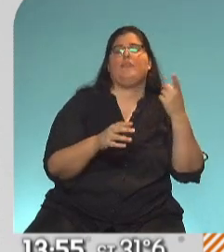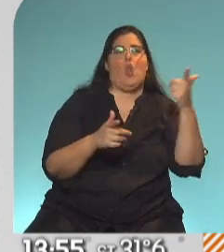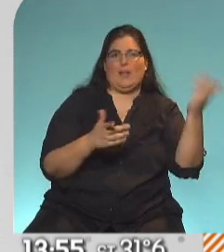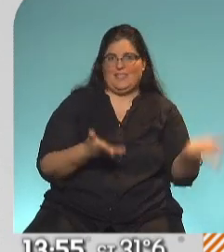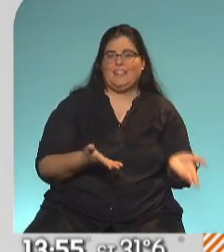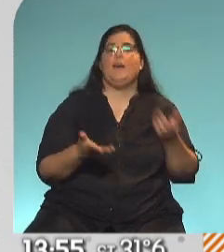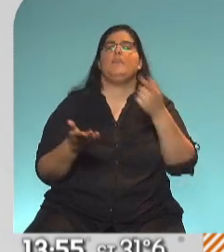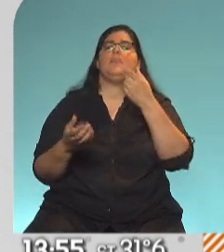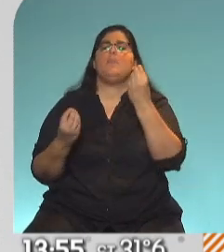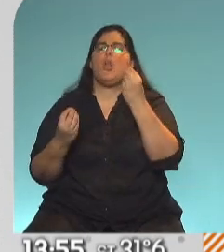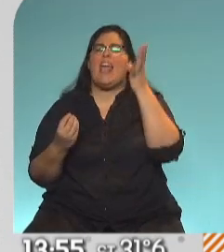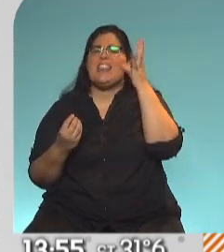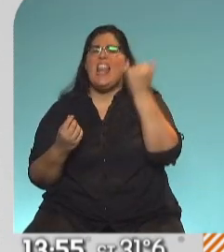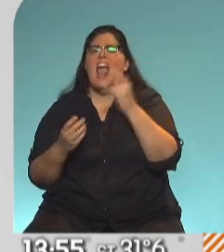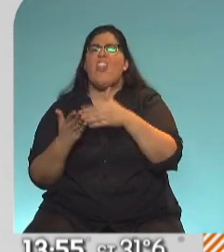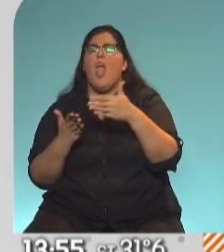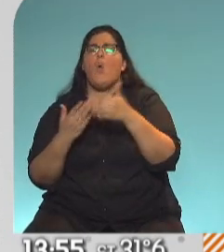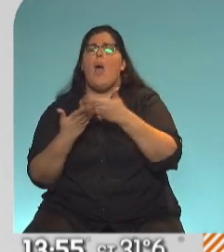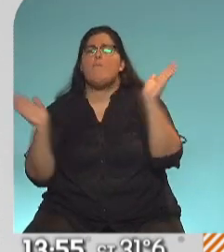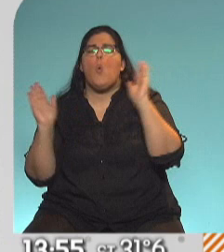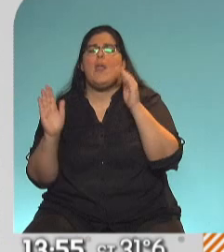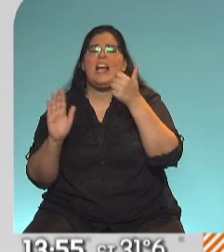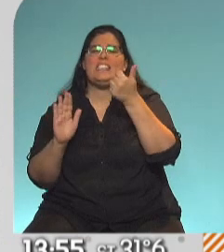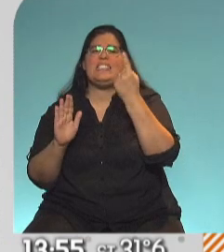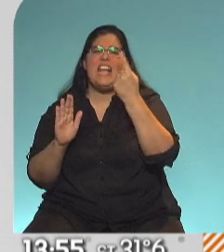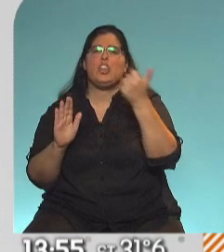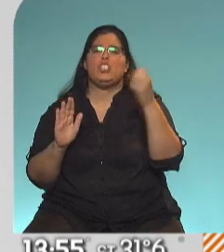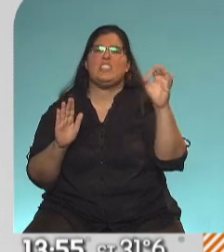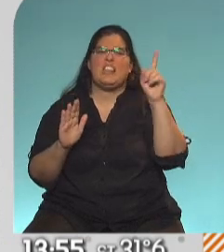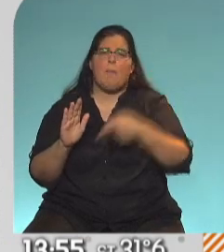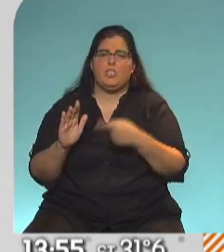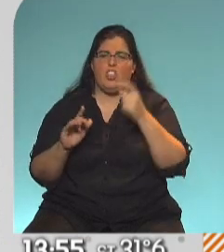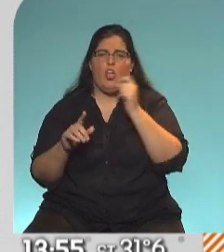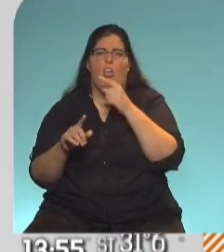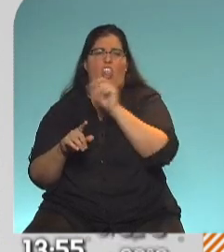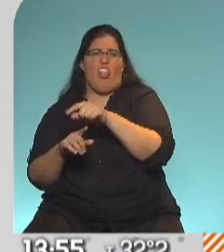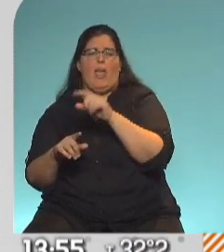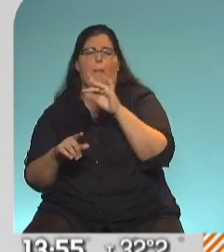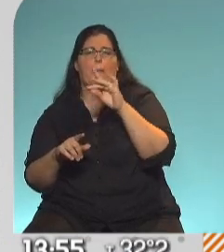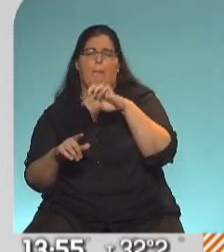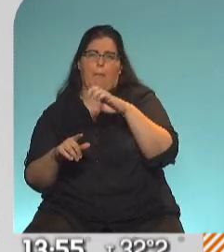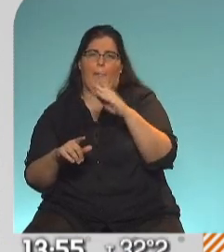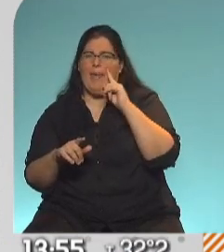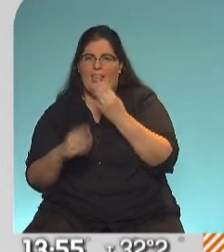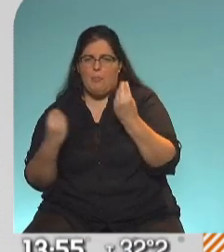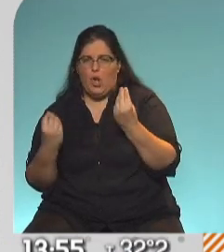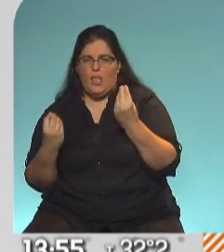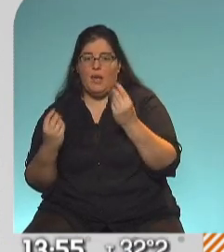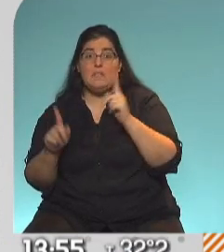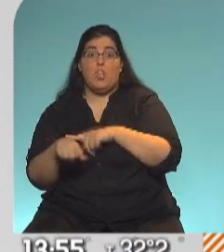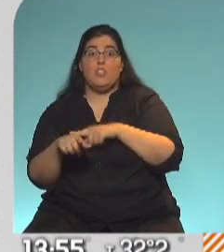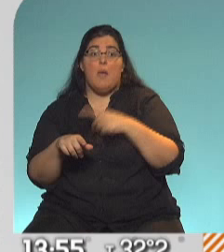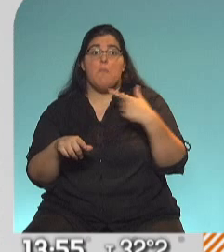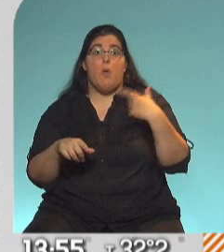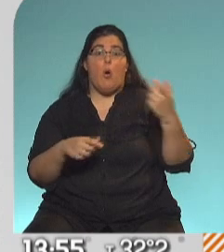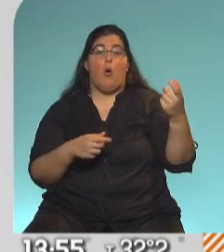una deuda pública que equivale al 160% del PBI, al mismo tiempo que está por recibir un fondo de recuperación, estos